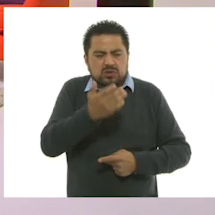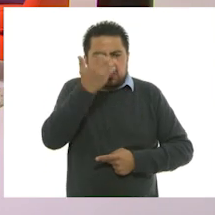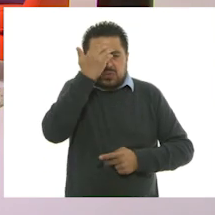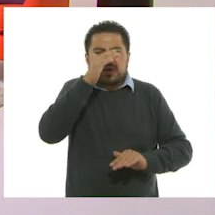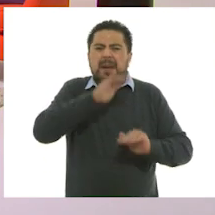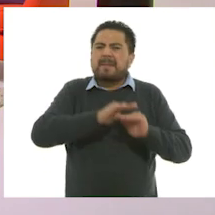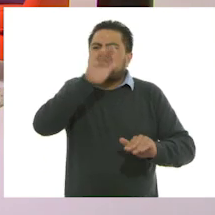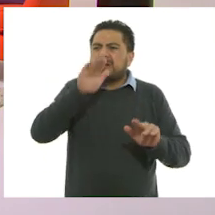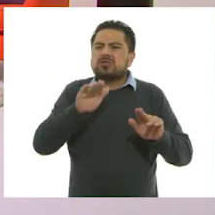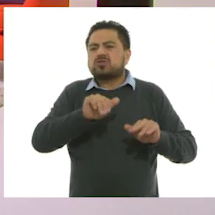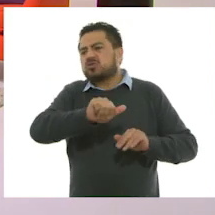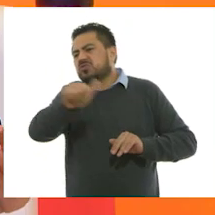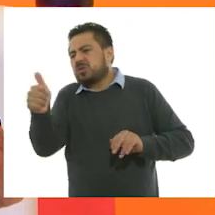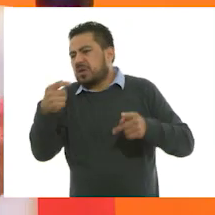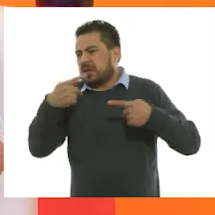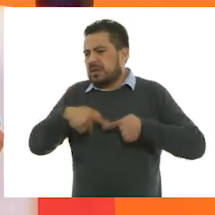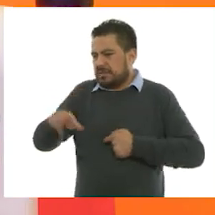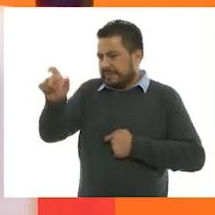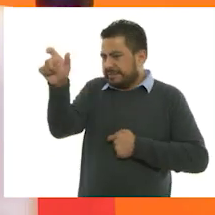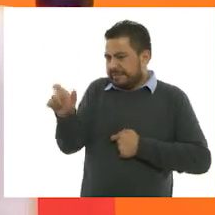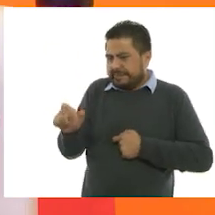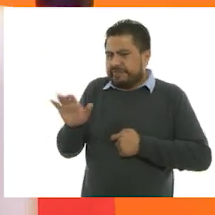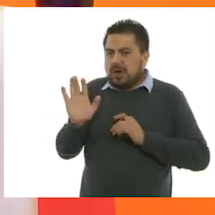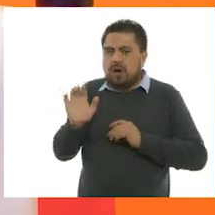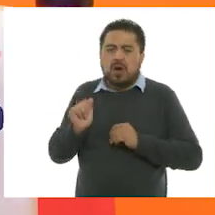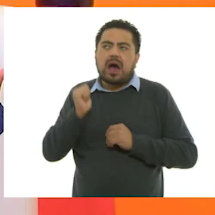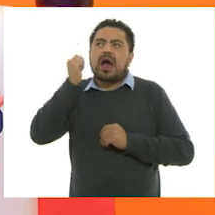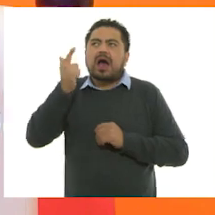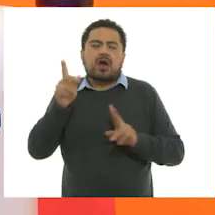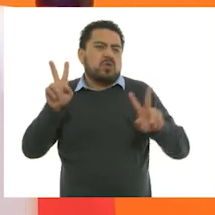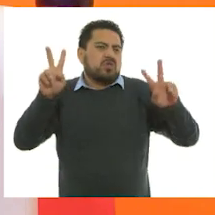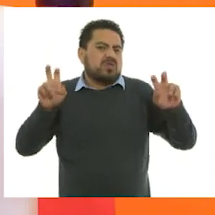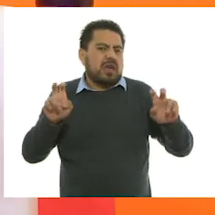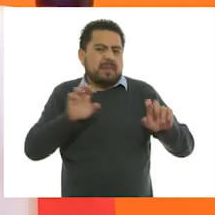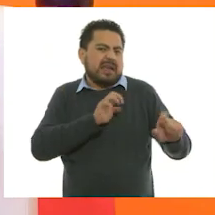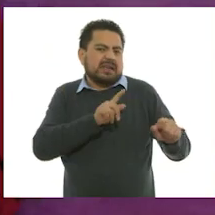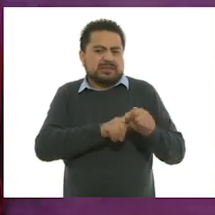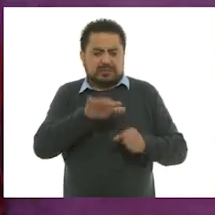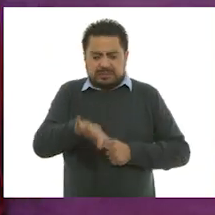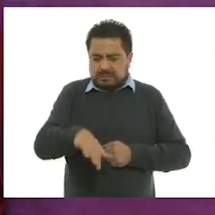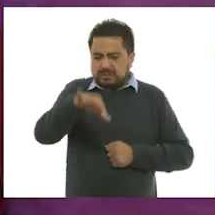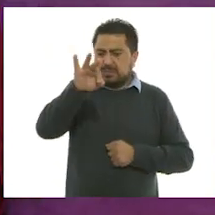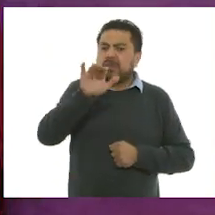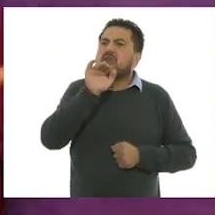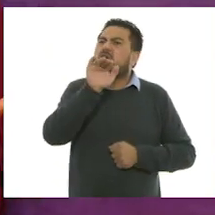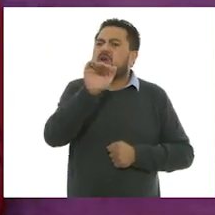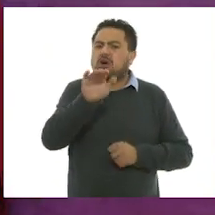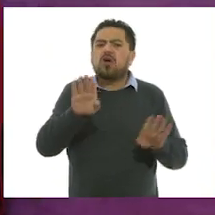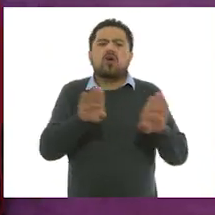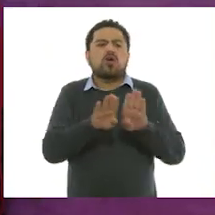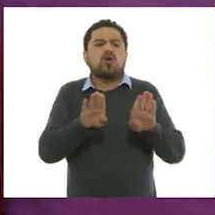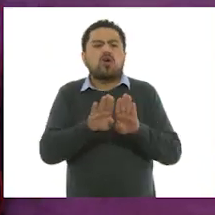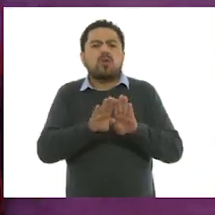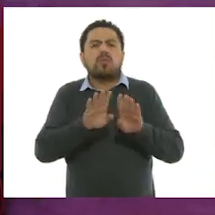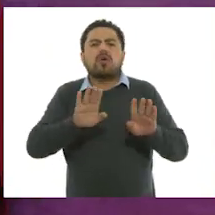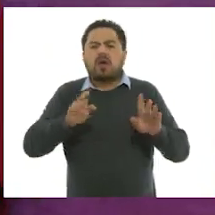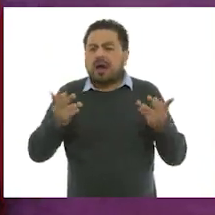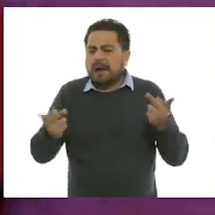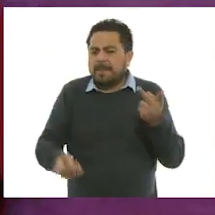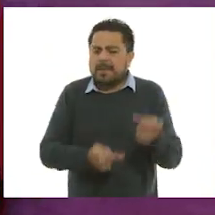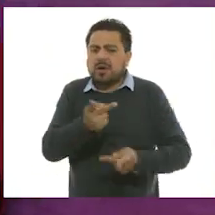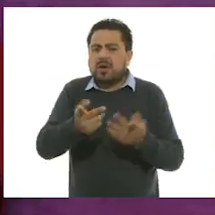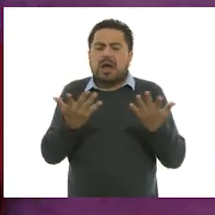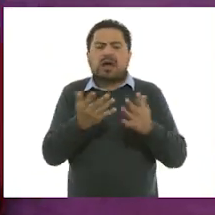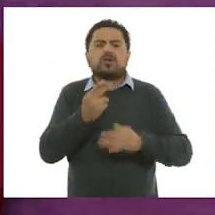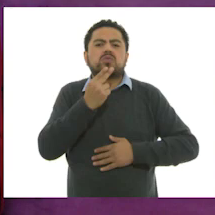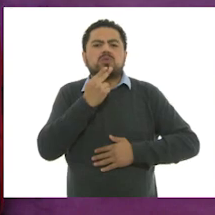más sobre la otra persona o sobre algún tema específico. Oye, ¿y cómo es el tipo de preguntas que se usan en